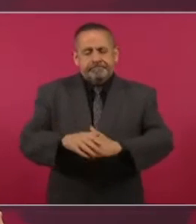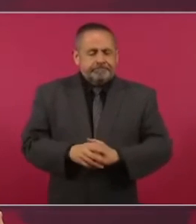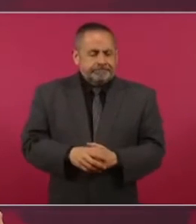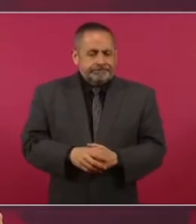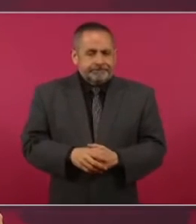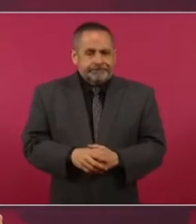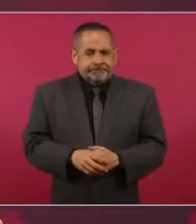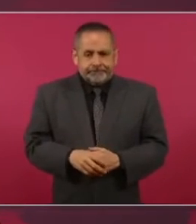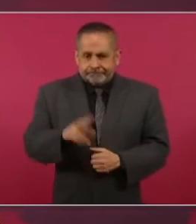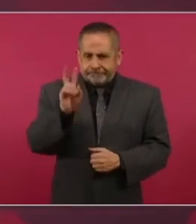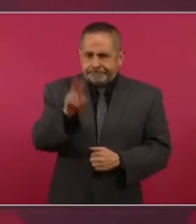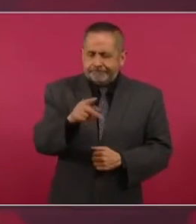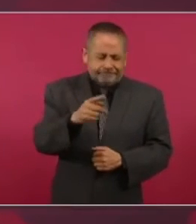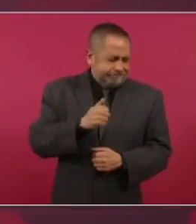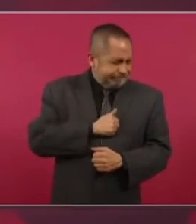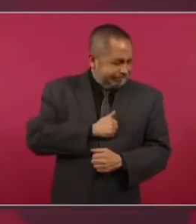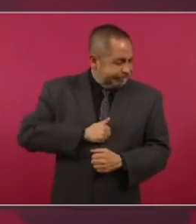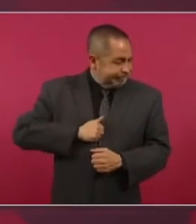Desafortunadamente,